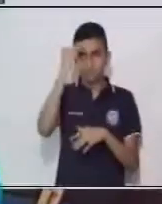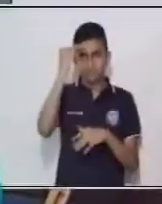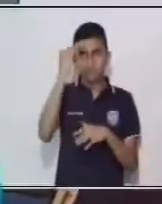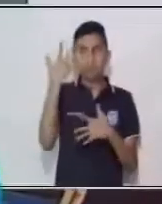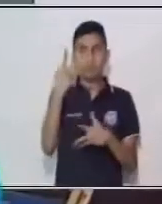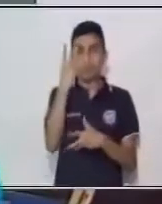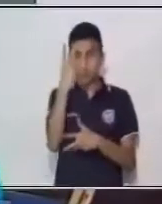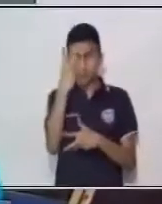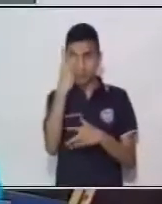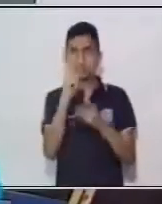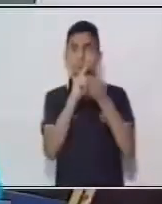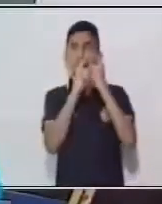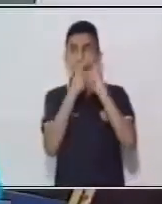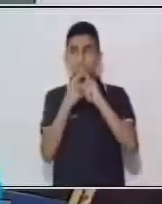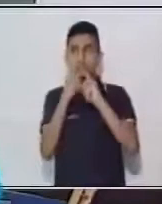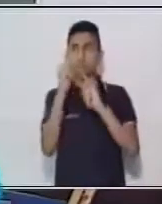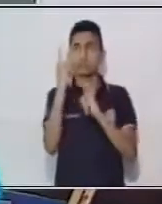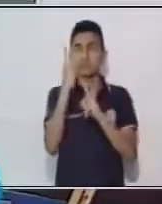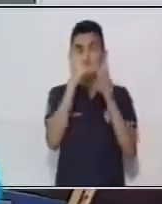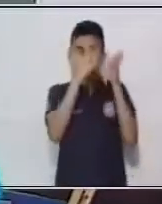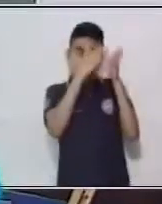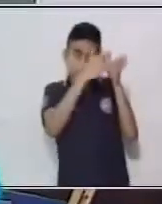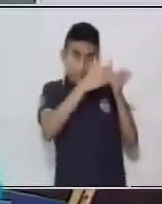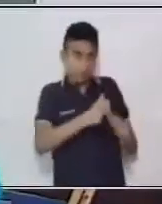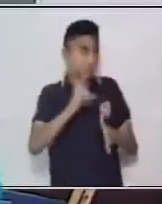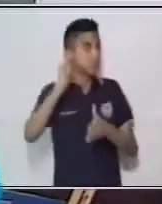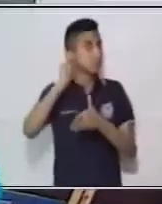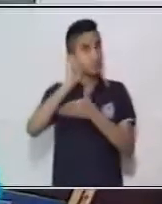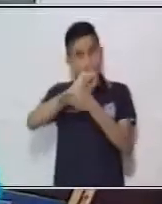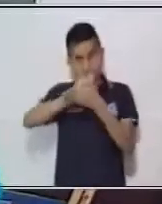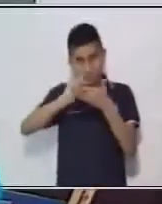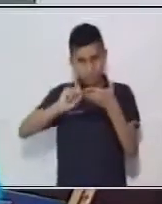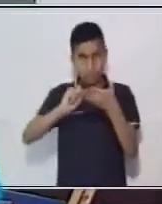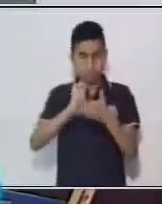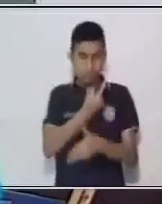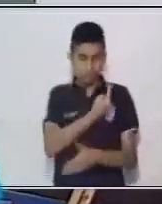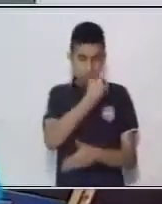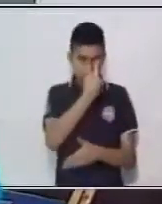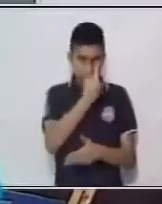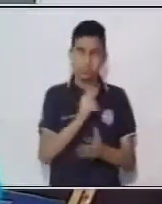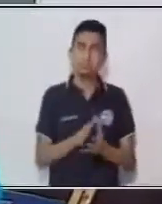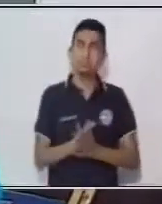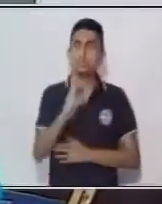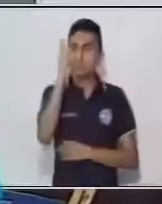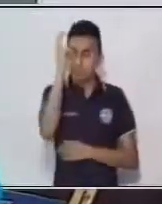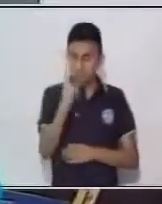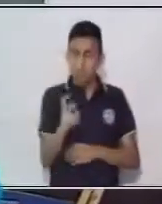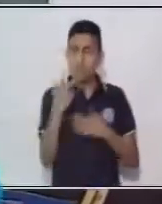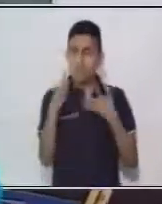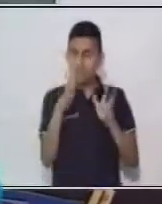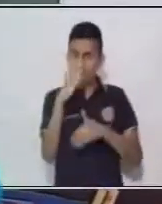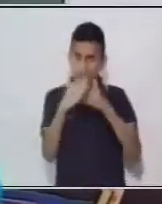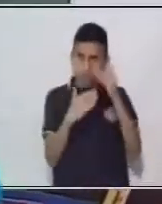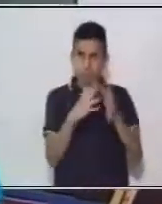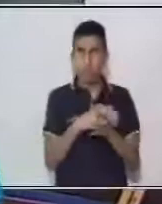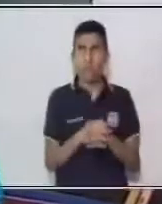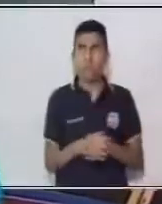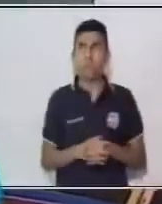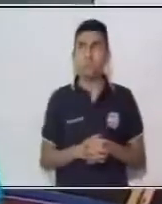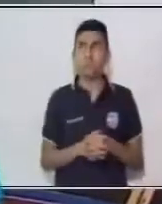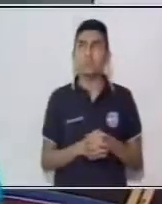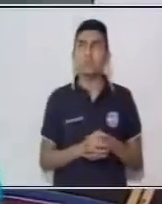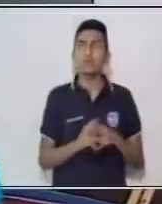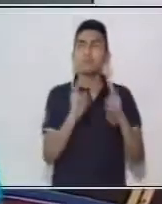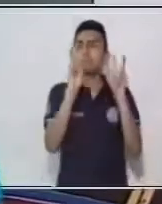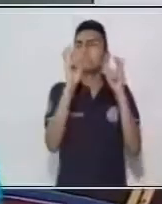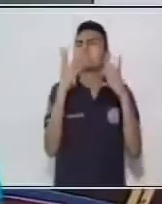conjugados con la segunda persona gramatical singular. Y eso es lo que vamos a nuestro siguiente accidente, el